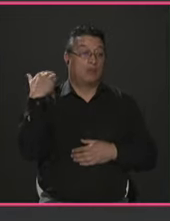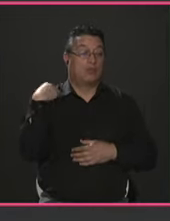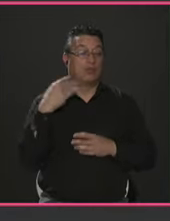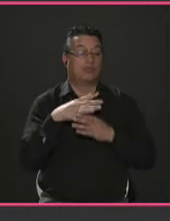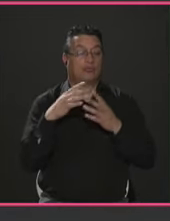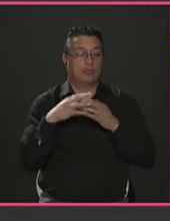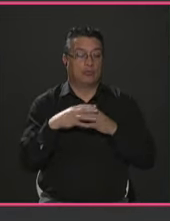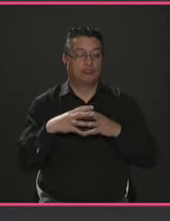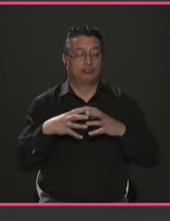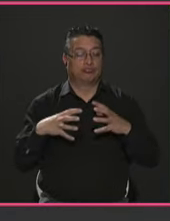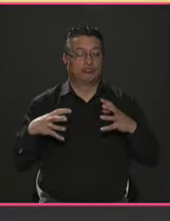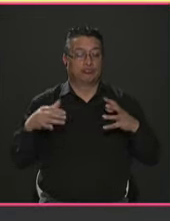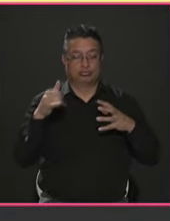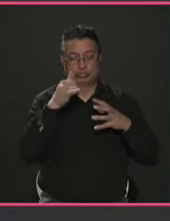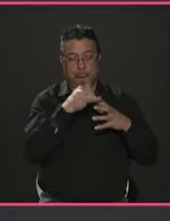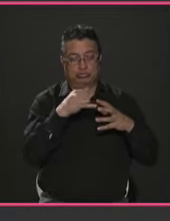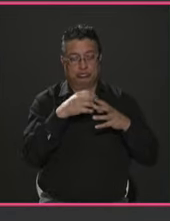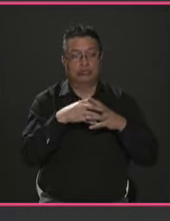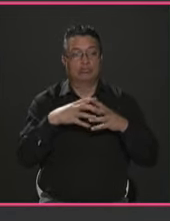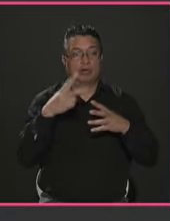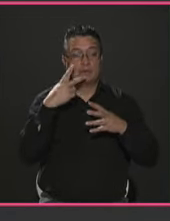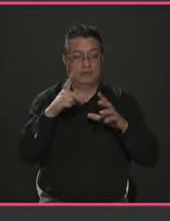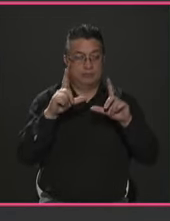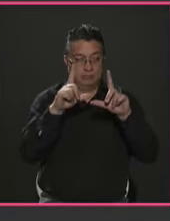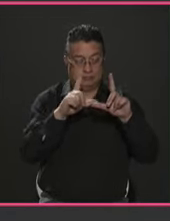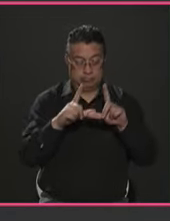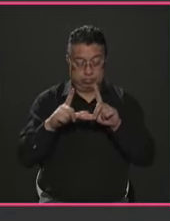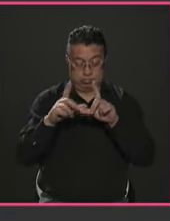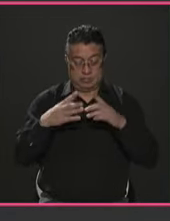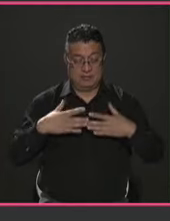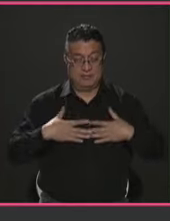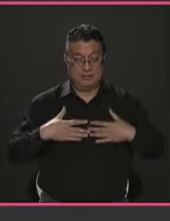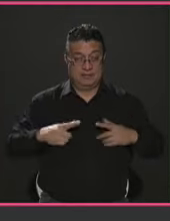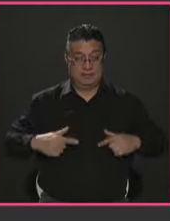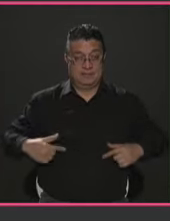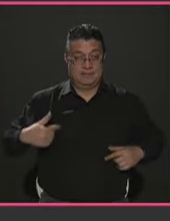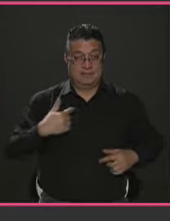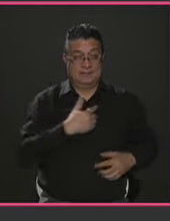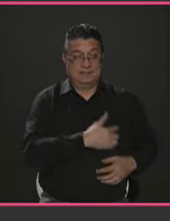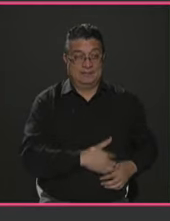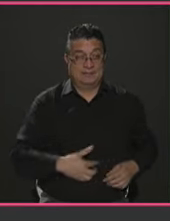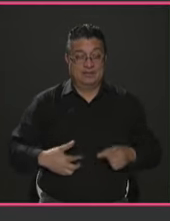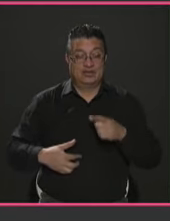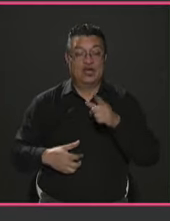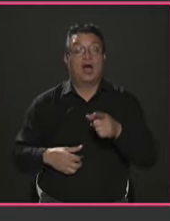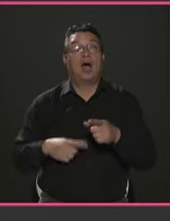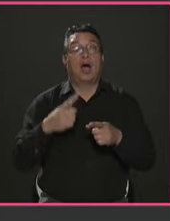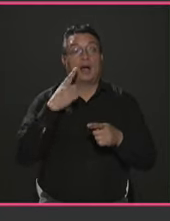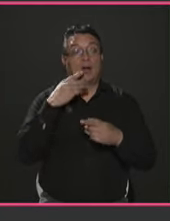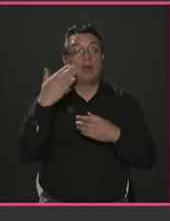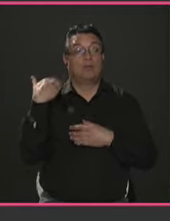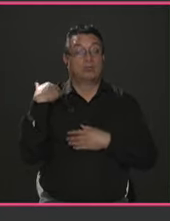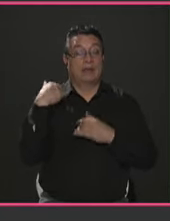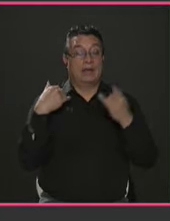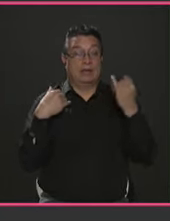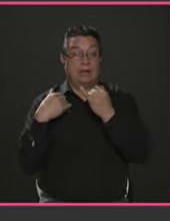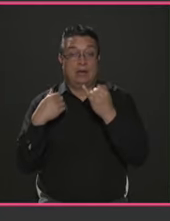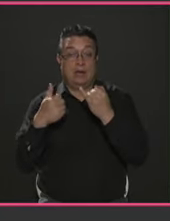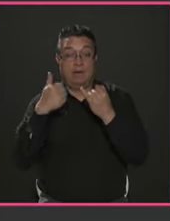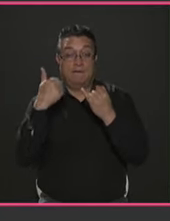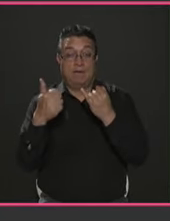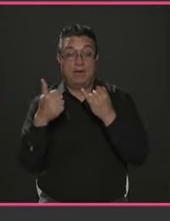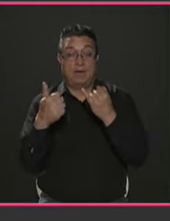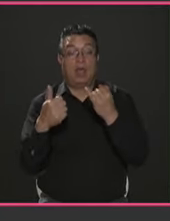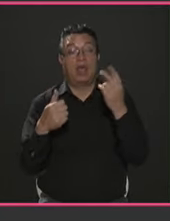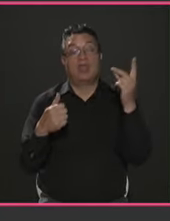fluidos entonces aquí podemos ver un rayo x del pecho y vemos que aquí una de los pulmones del izquierda se ve bien pero el de la